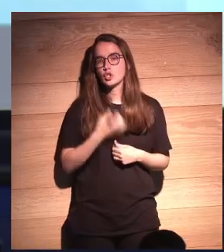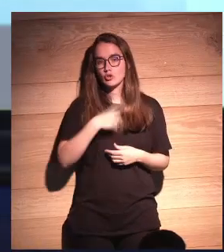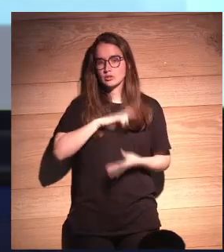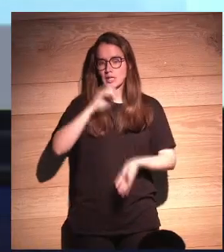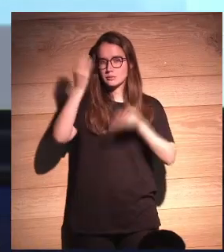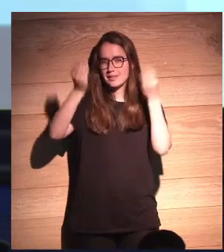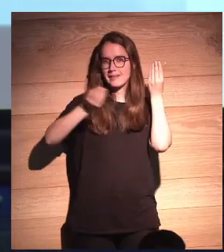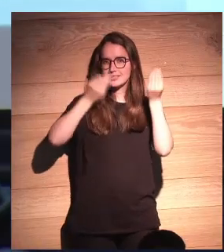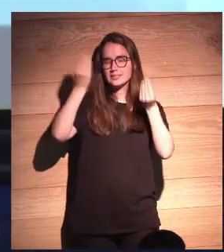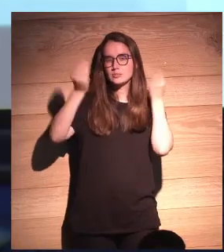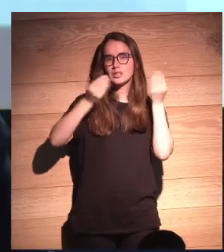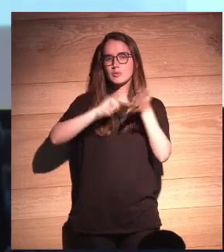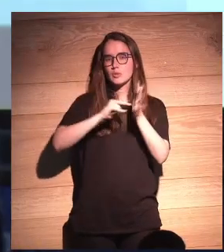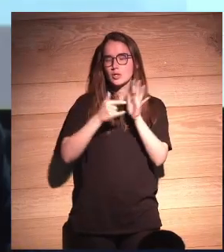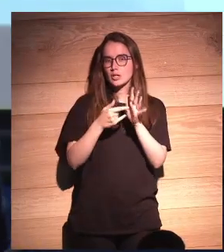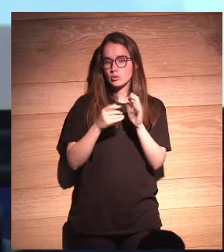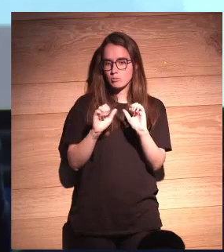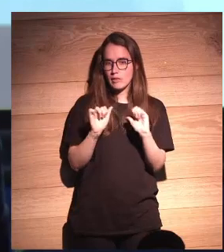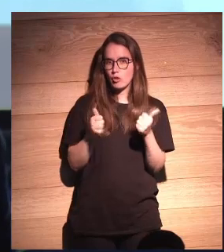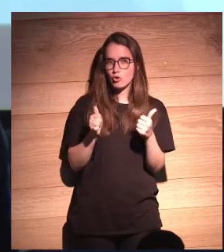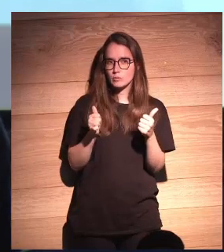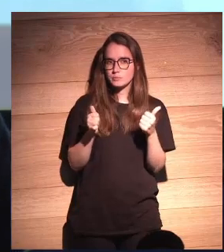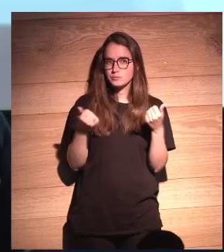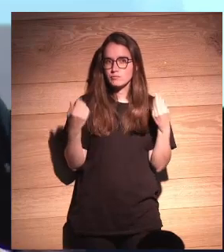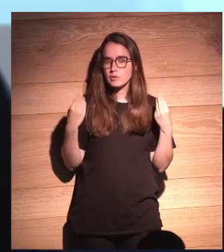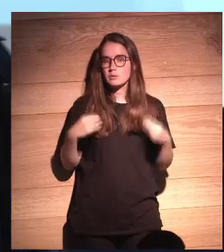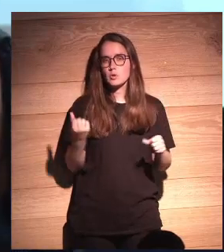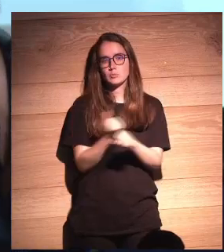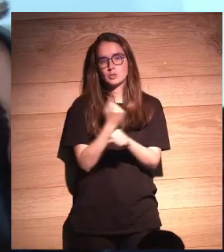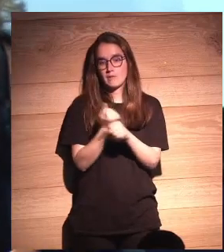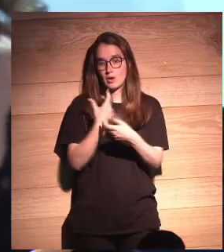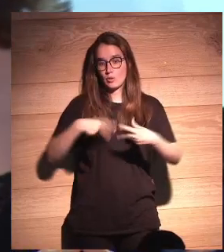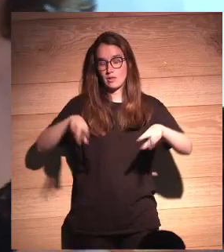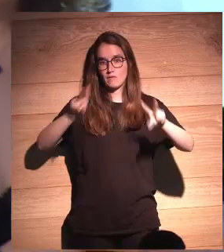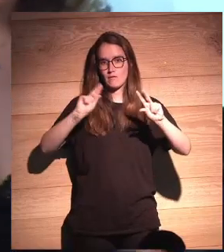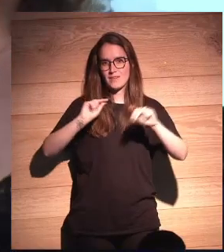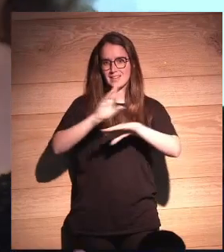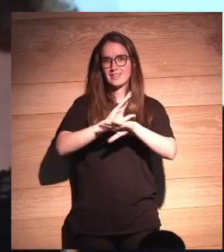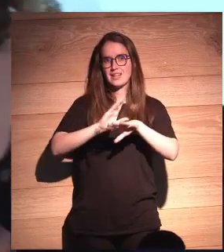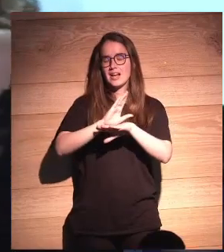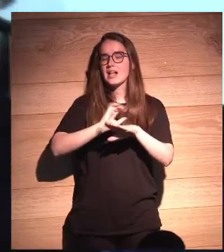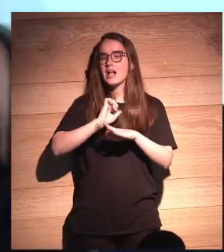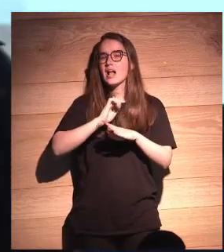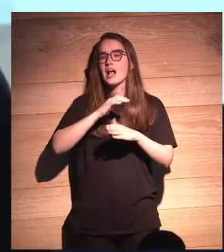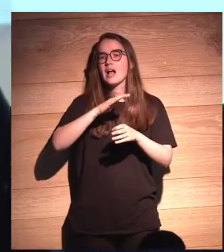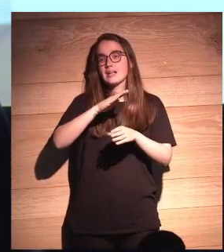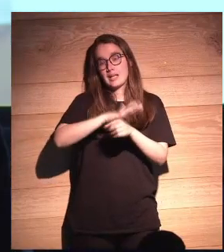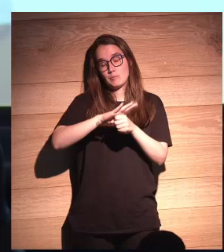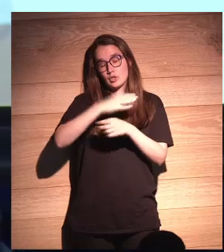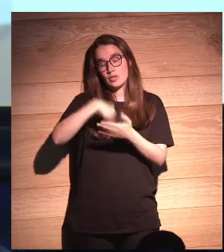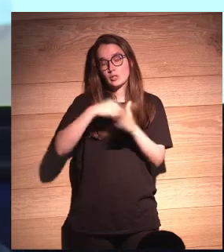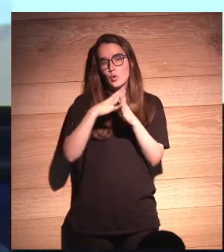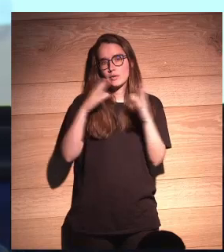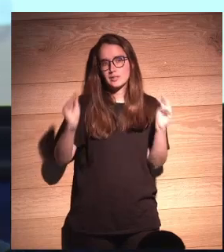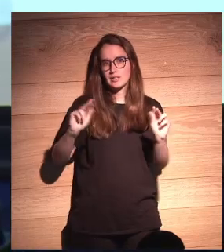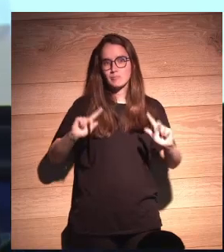Nosotras creemos que el hecho de que este proyecto empezara como trabajo de final de grado en el marco de una universidad